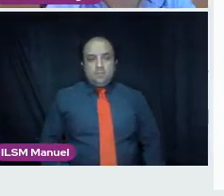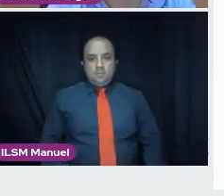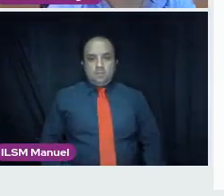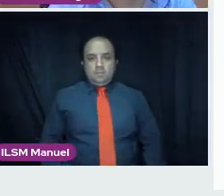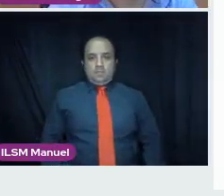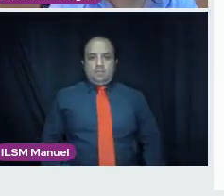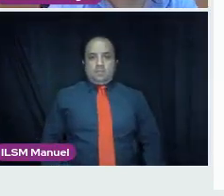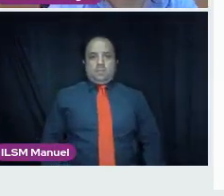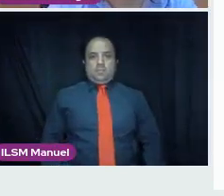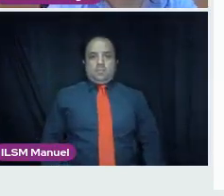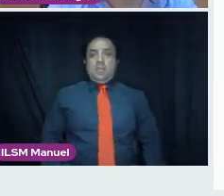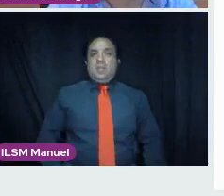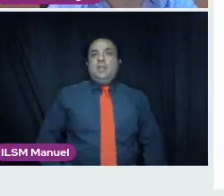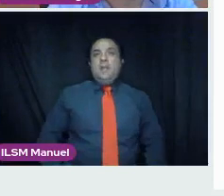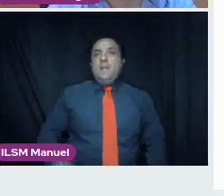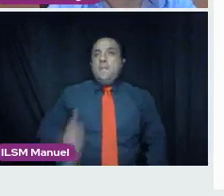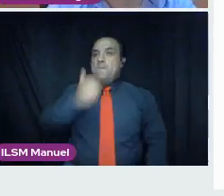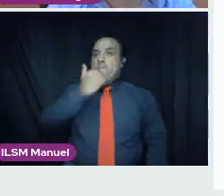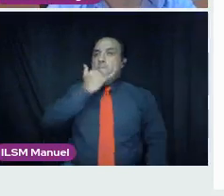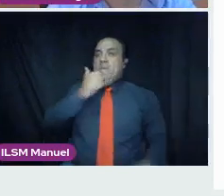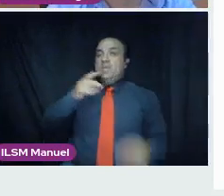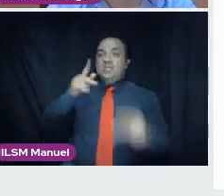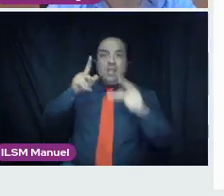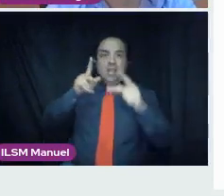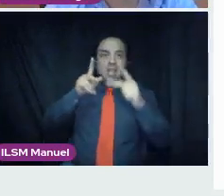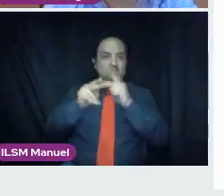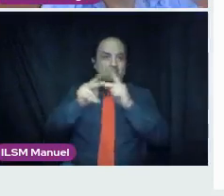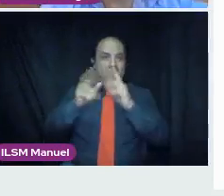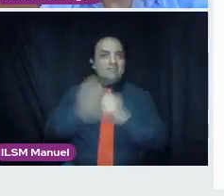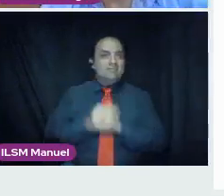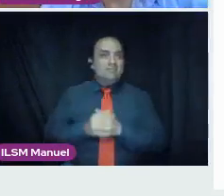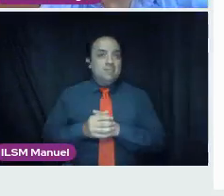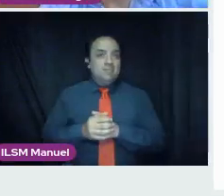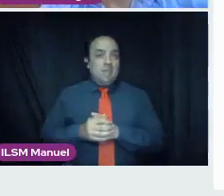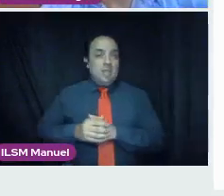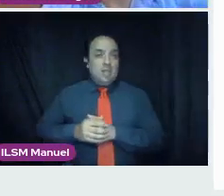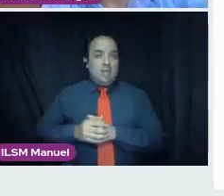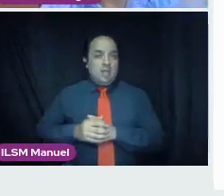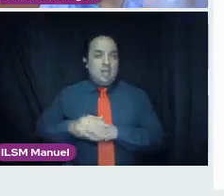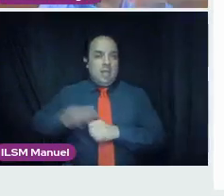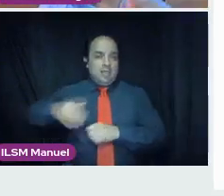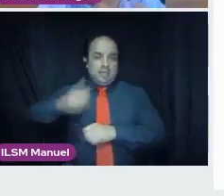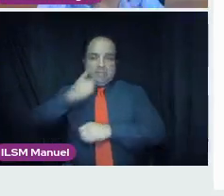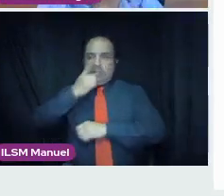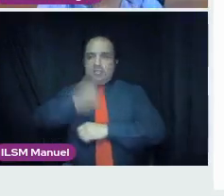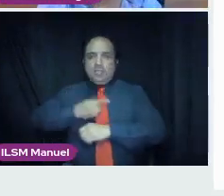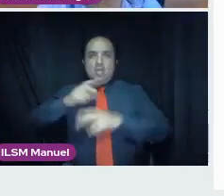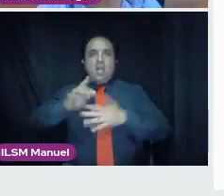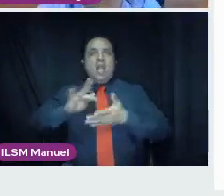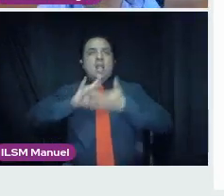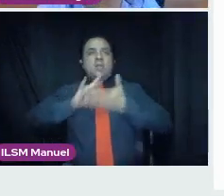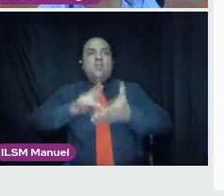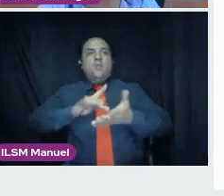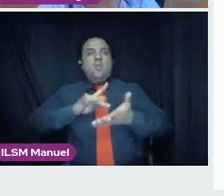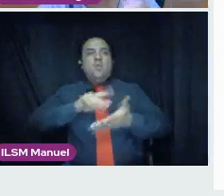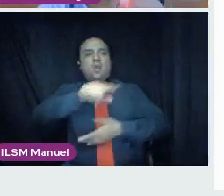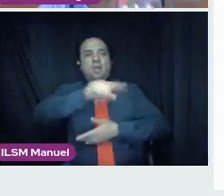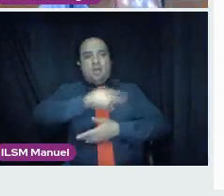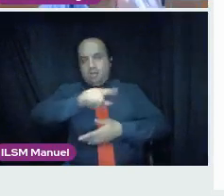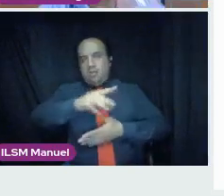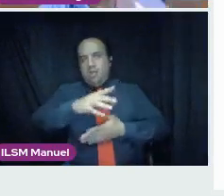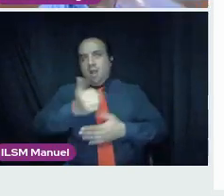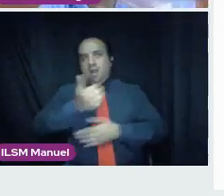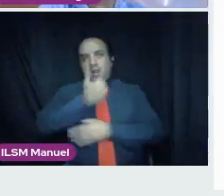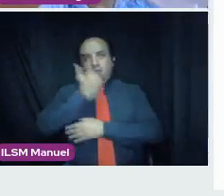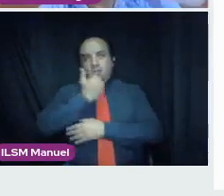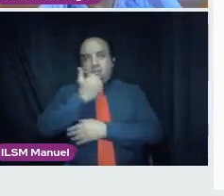Maestra, permíteme que te interrumpa. No, y bueno, retomando lo que nos dices, este apoyo integral al estudiante, ¿no? Cuando hay